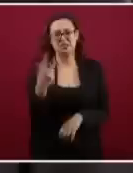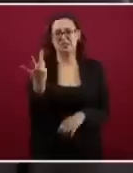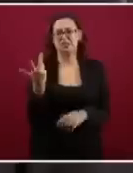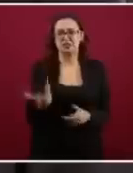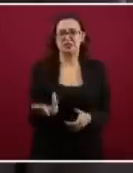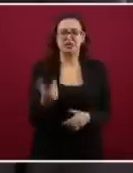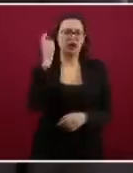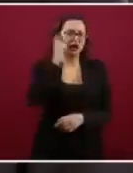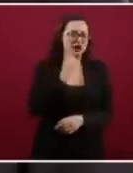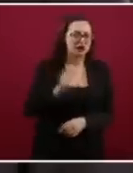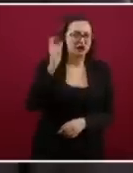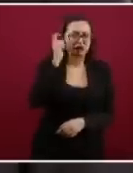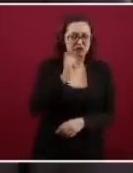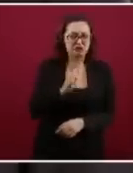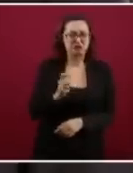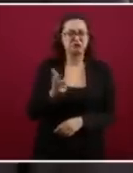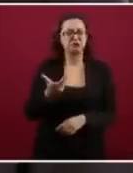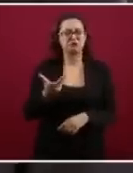es Guerrero,